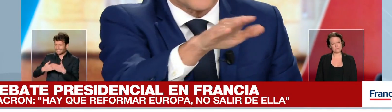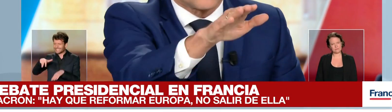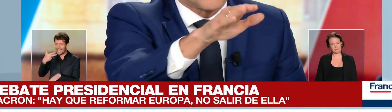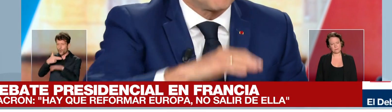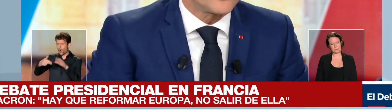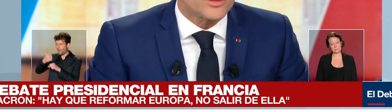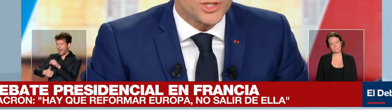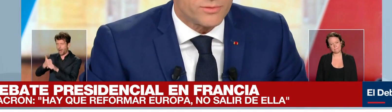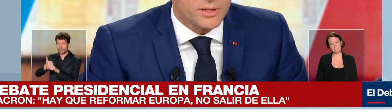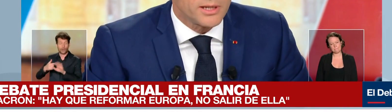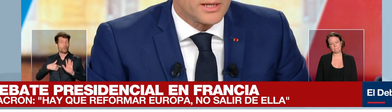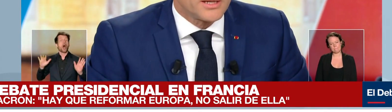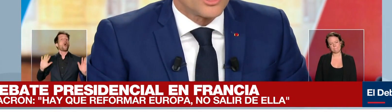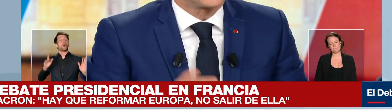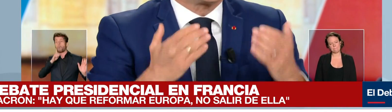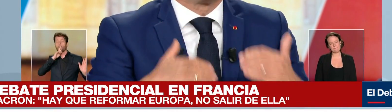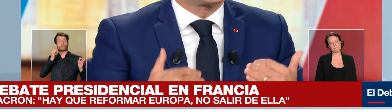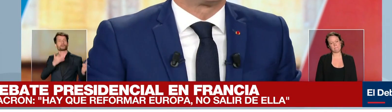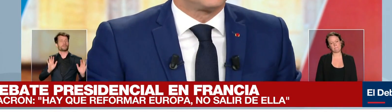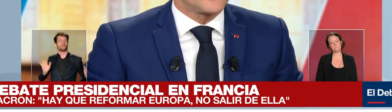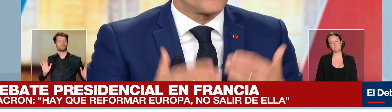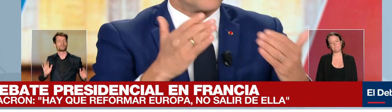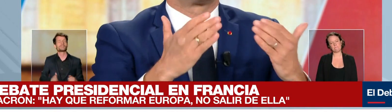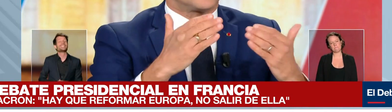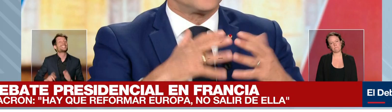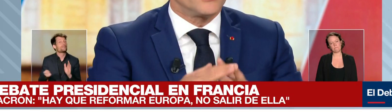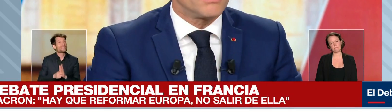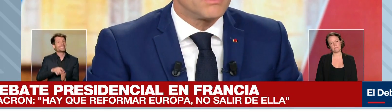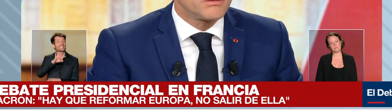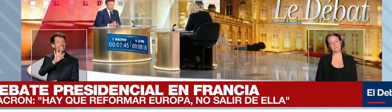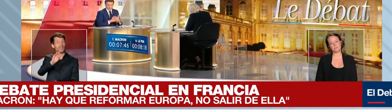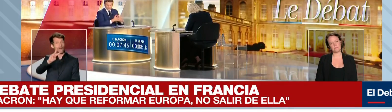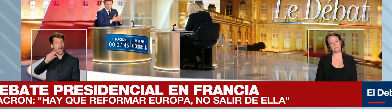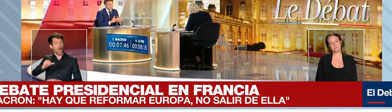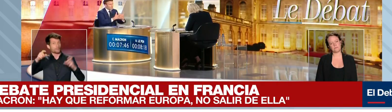por año o algo así. Ni siquiera me arriesgaría con esas cifras. Cuando bajamos el IVA para